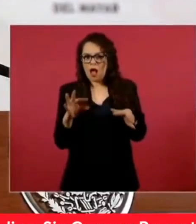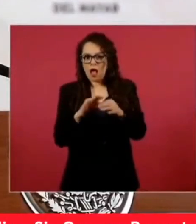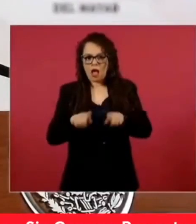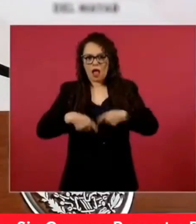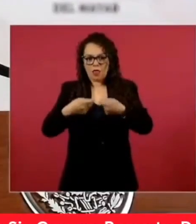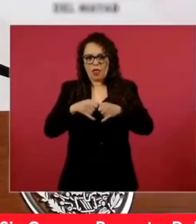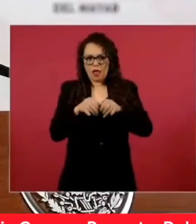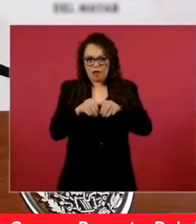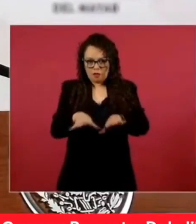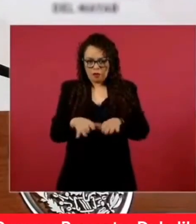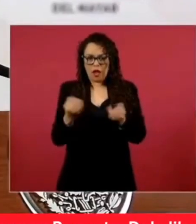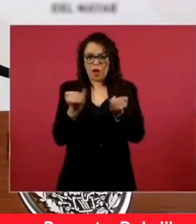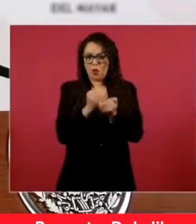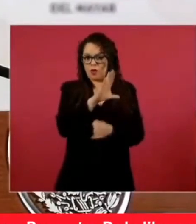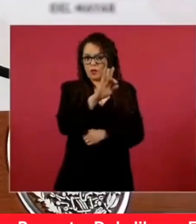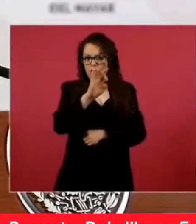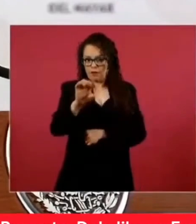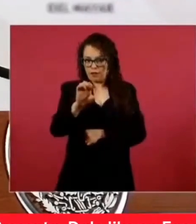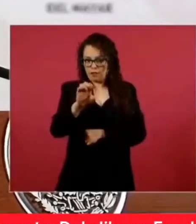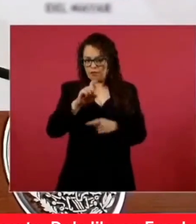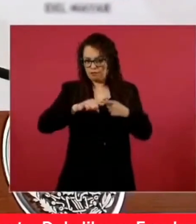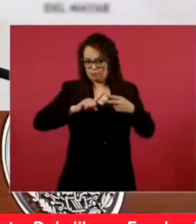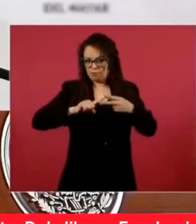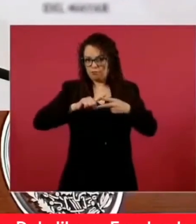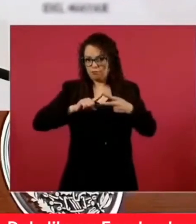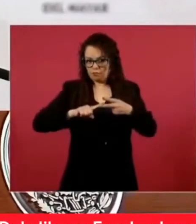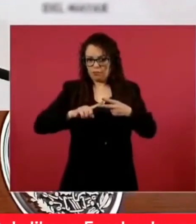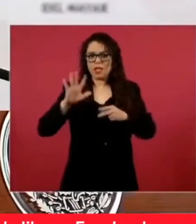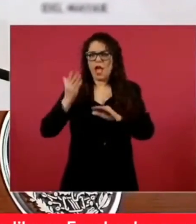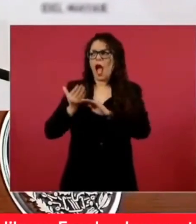han hecho, ¿no? Pero